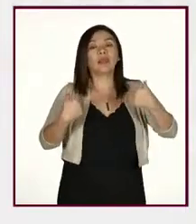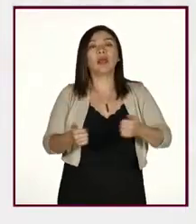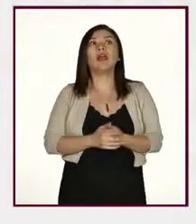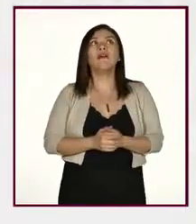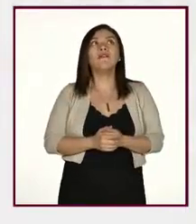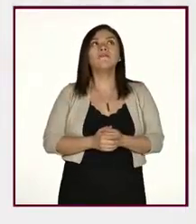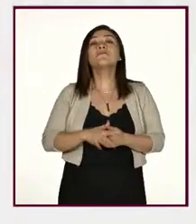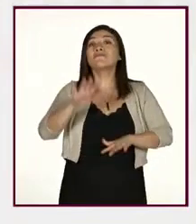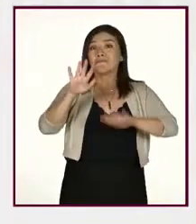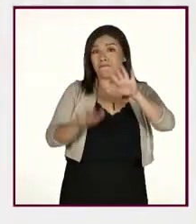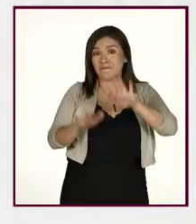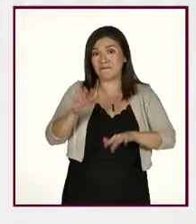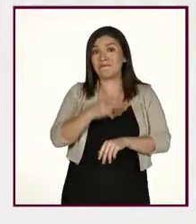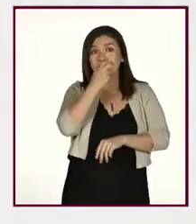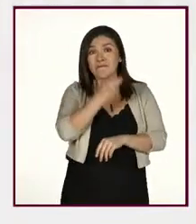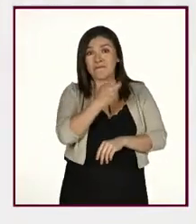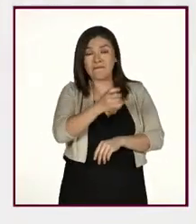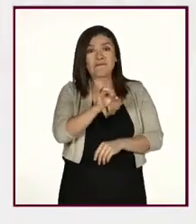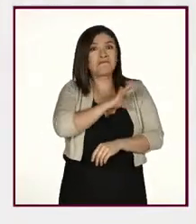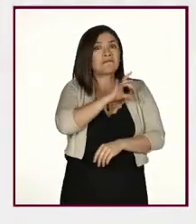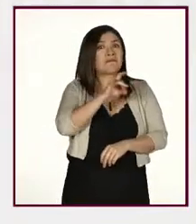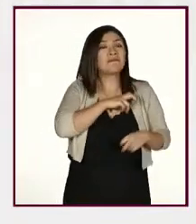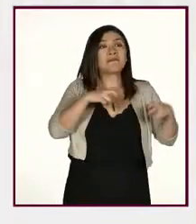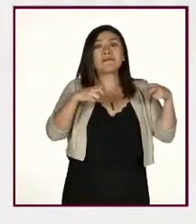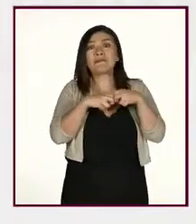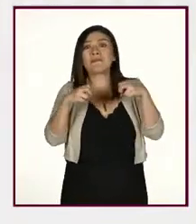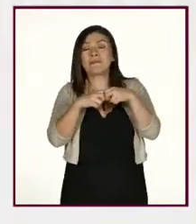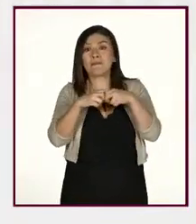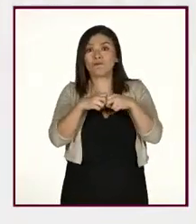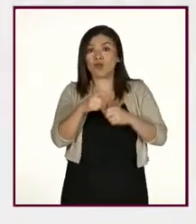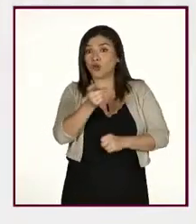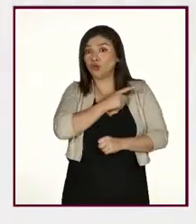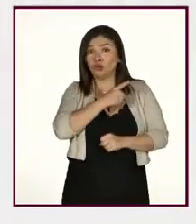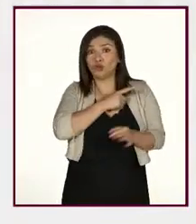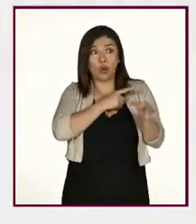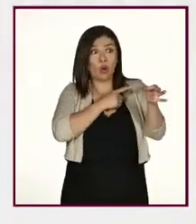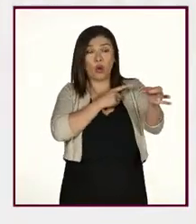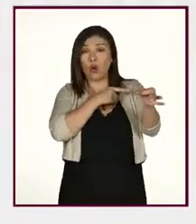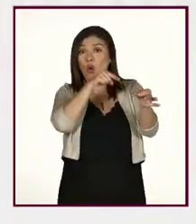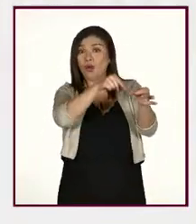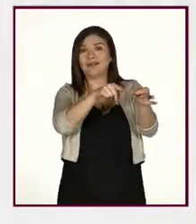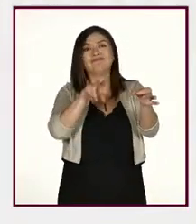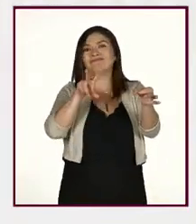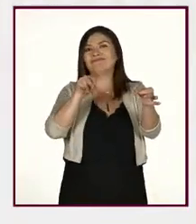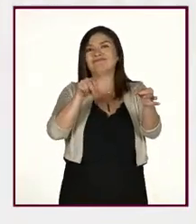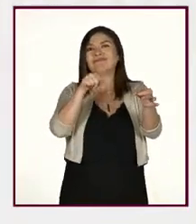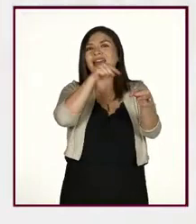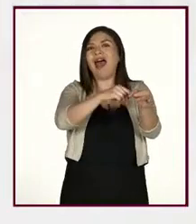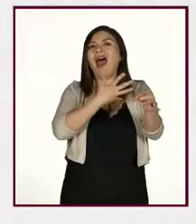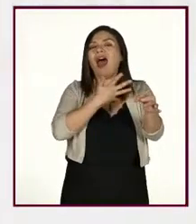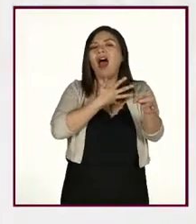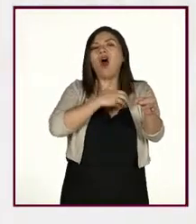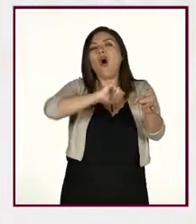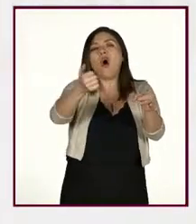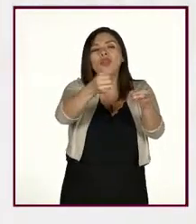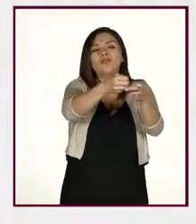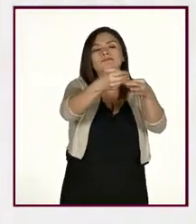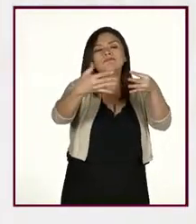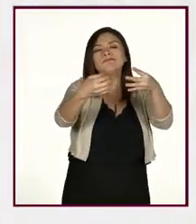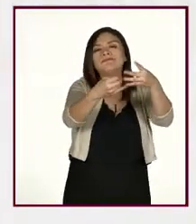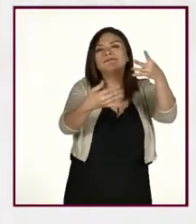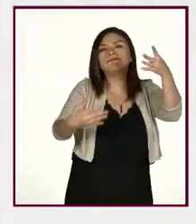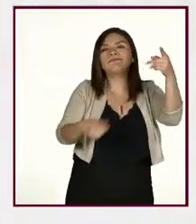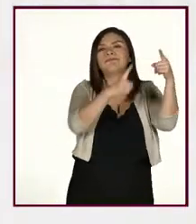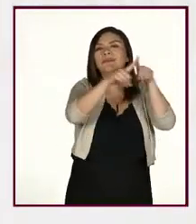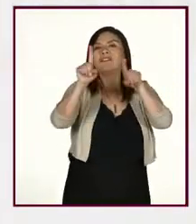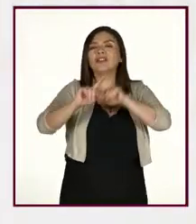muchas veces la ansiedad no va sola, o sea, la ansiedad tiene una alta comorbilidad con otras situaciones